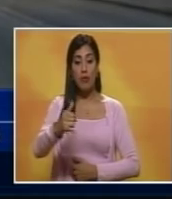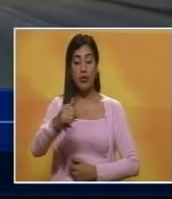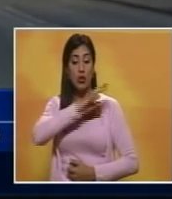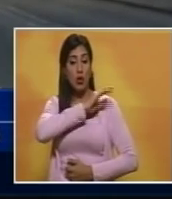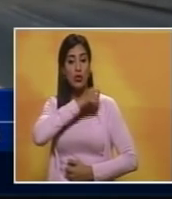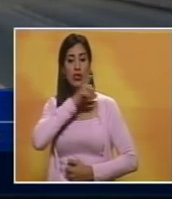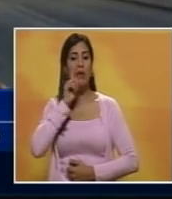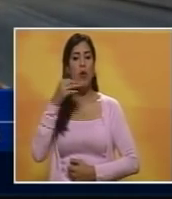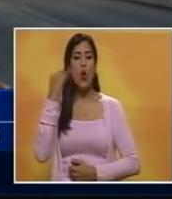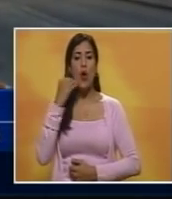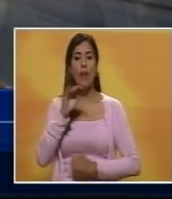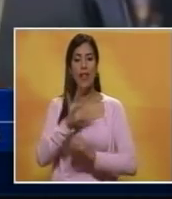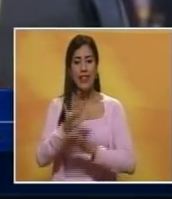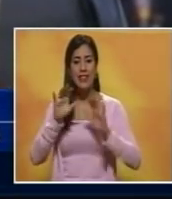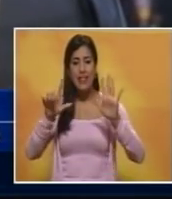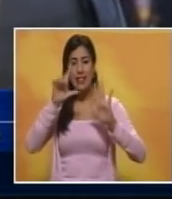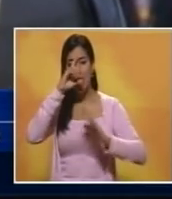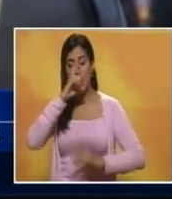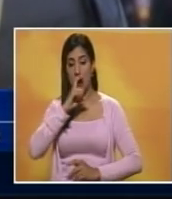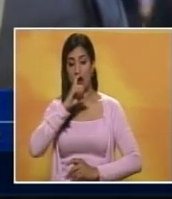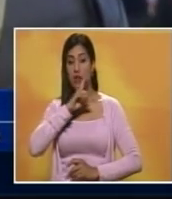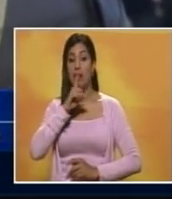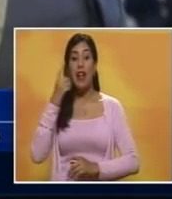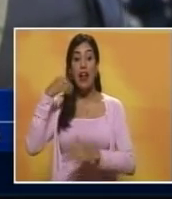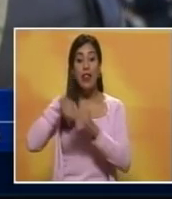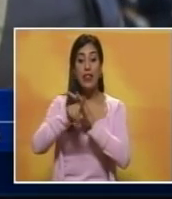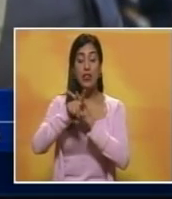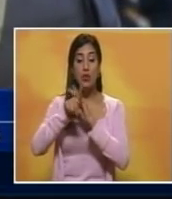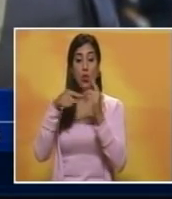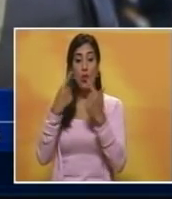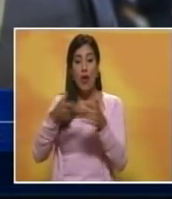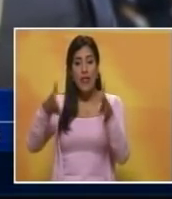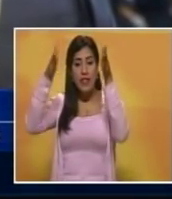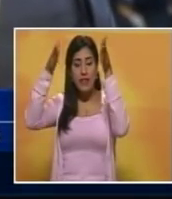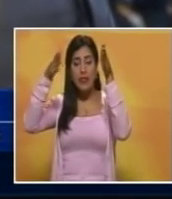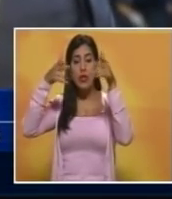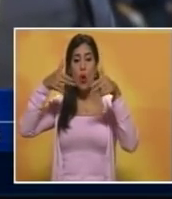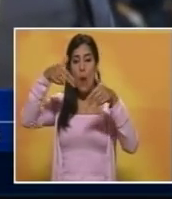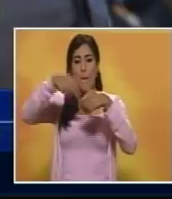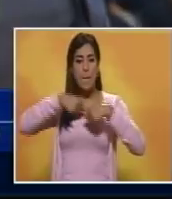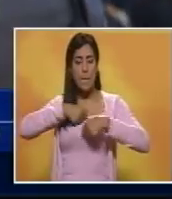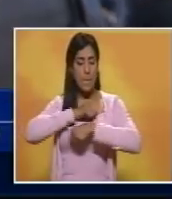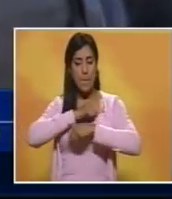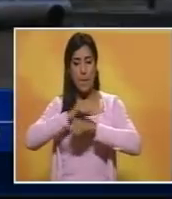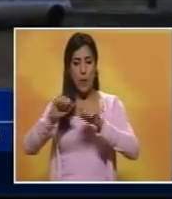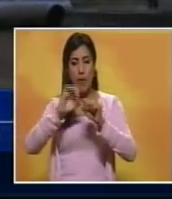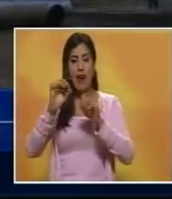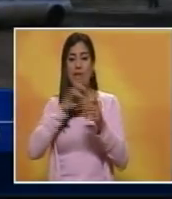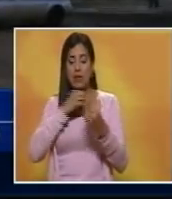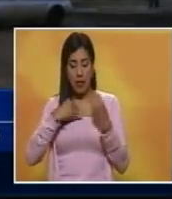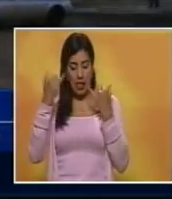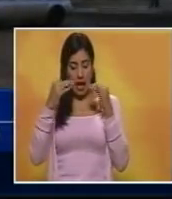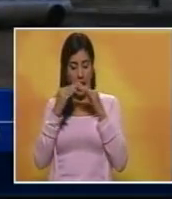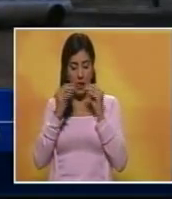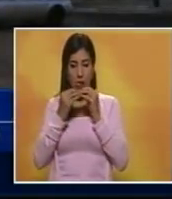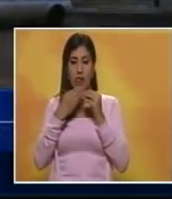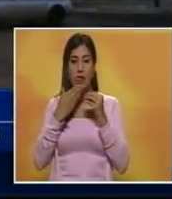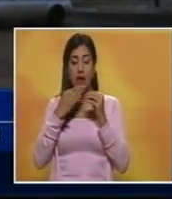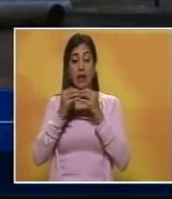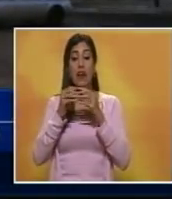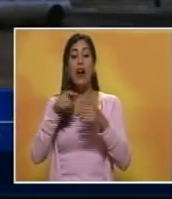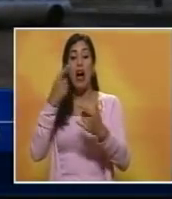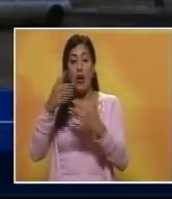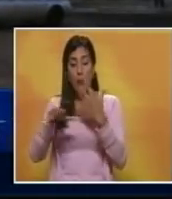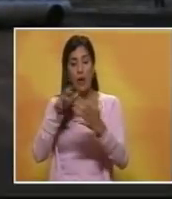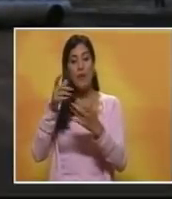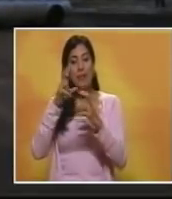autor sería un joven de 17 años que ingresó al edificio portando un artefacto explosivo de fabricación casera. Las causas del